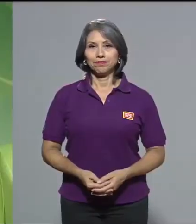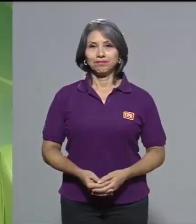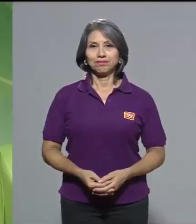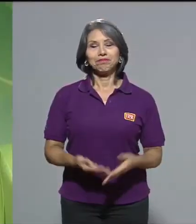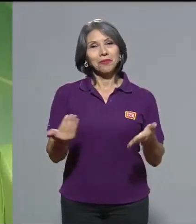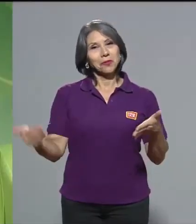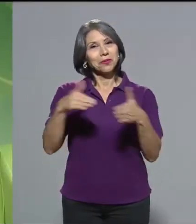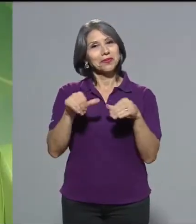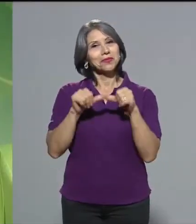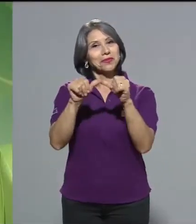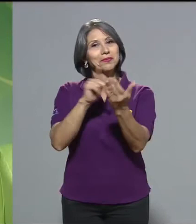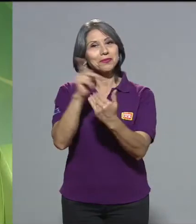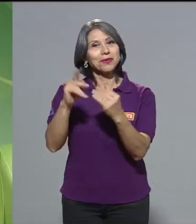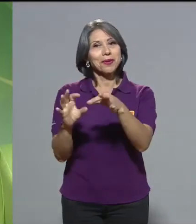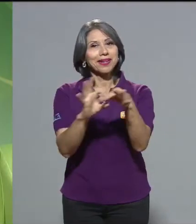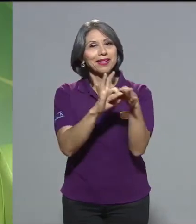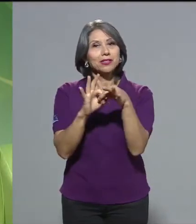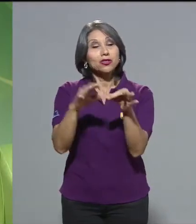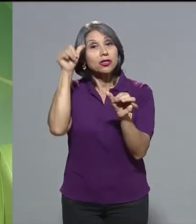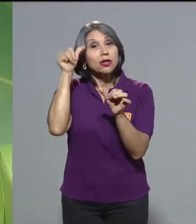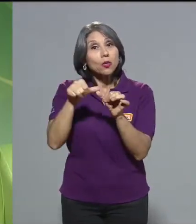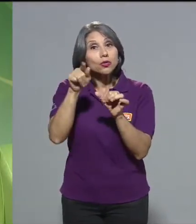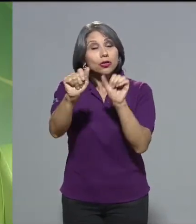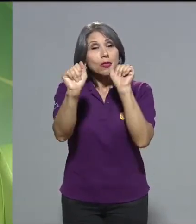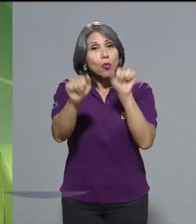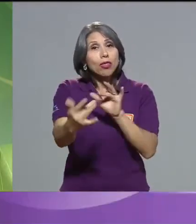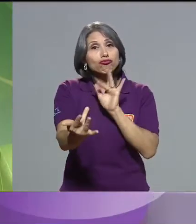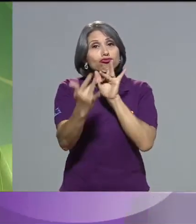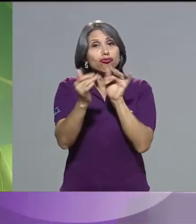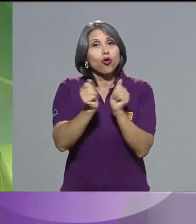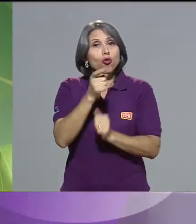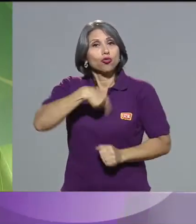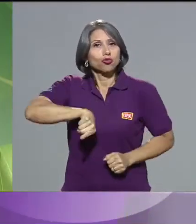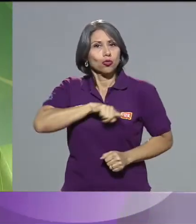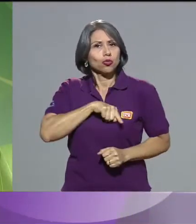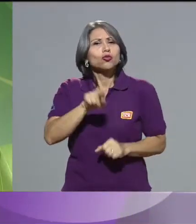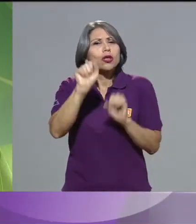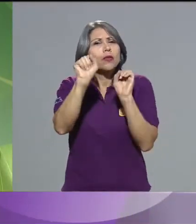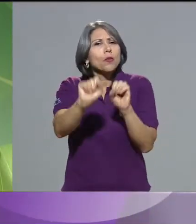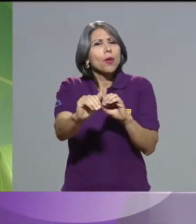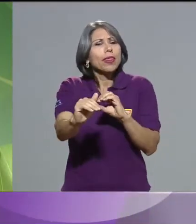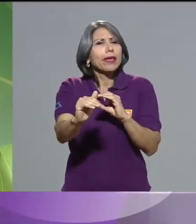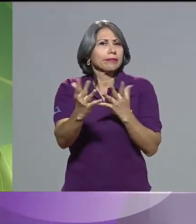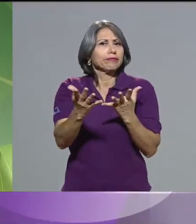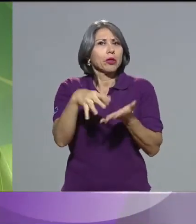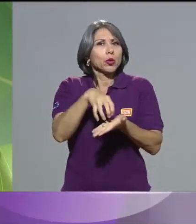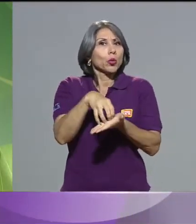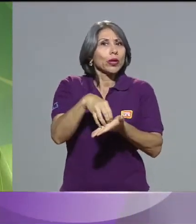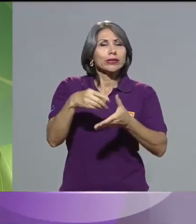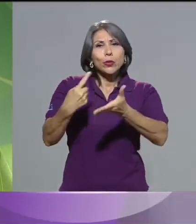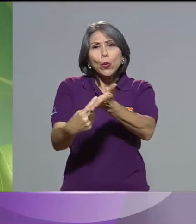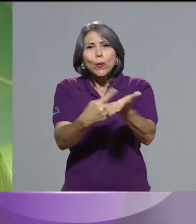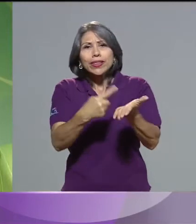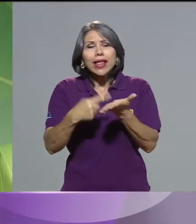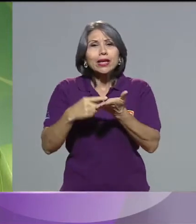Estamos de vuelta en Nexos. Recuerde que usted se puede comunicar con nosotros para hacernos llegar sus dudas o comentarios al